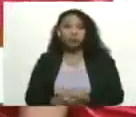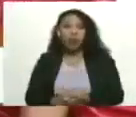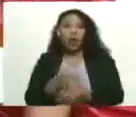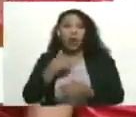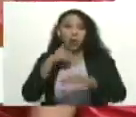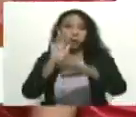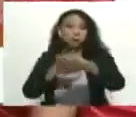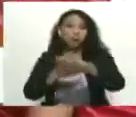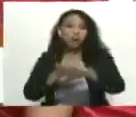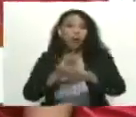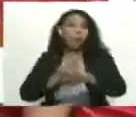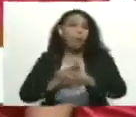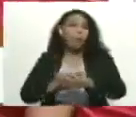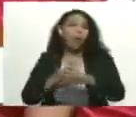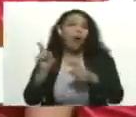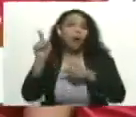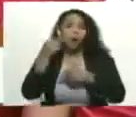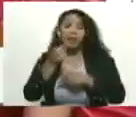Yo les aviso, porque